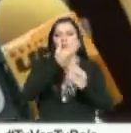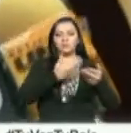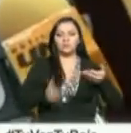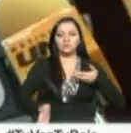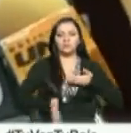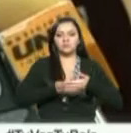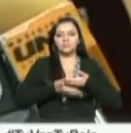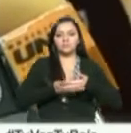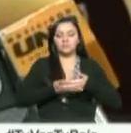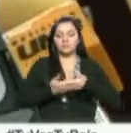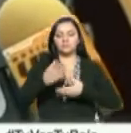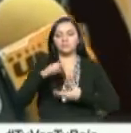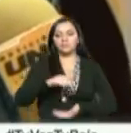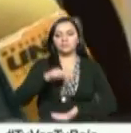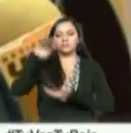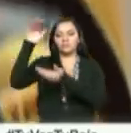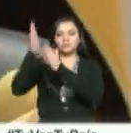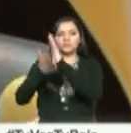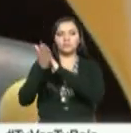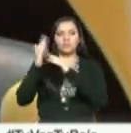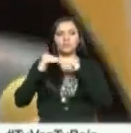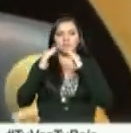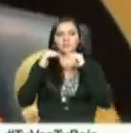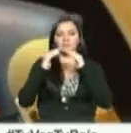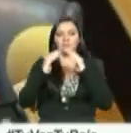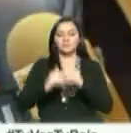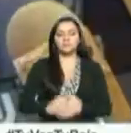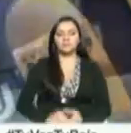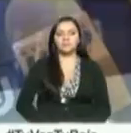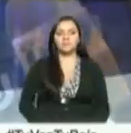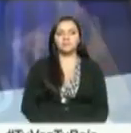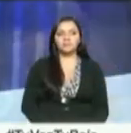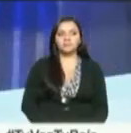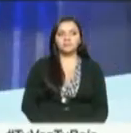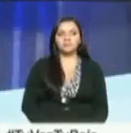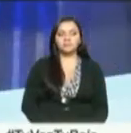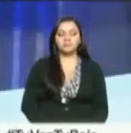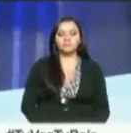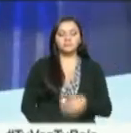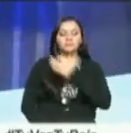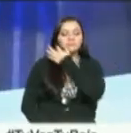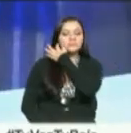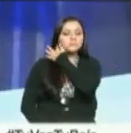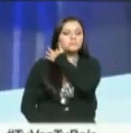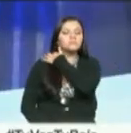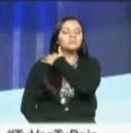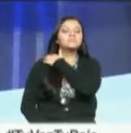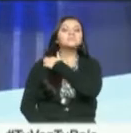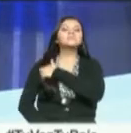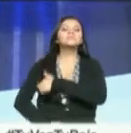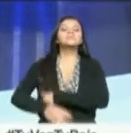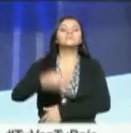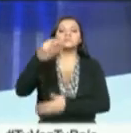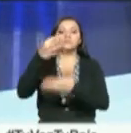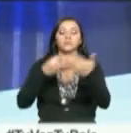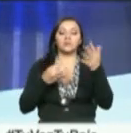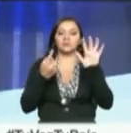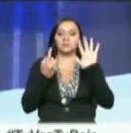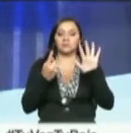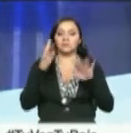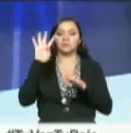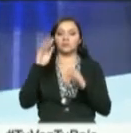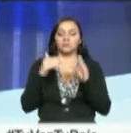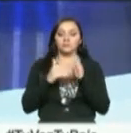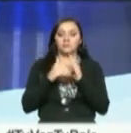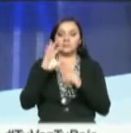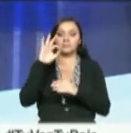sus indagaciones. Carolina Díaz, Noticiero Ciudadano. Un total de 64.500 personas se